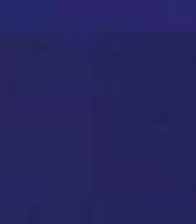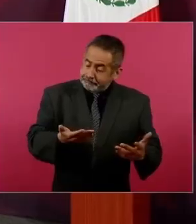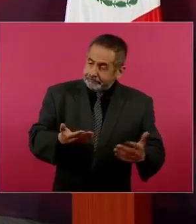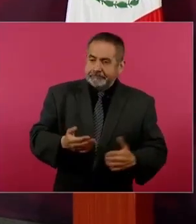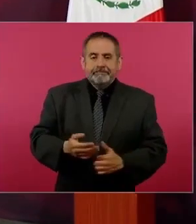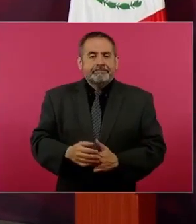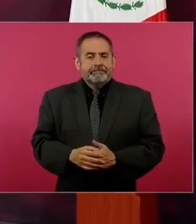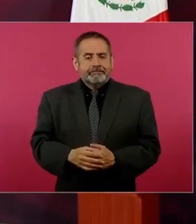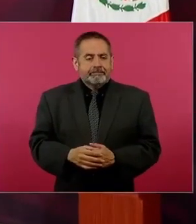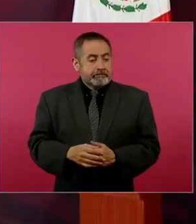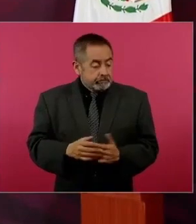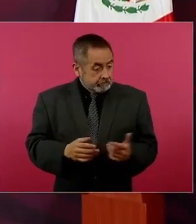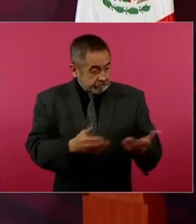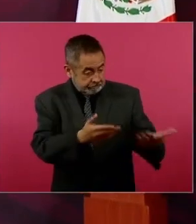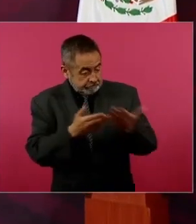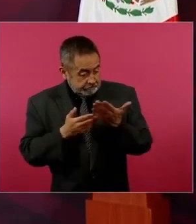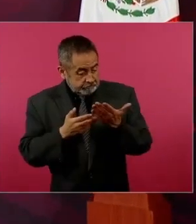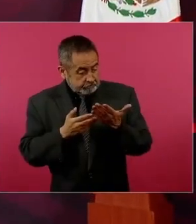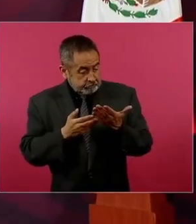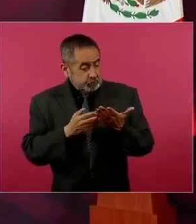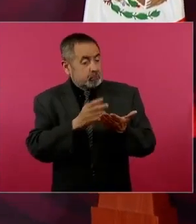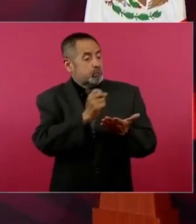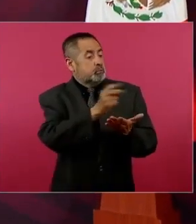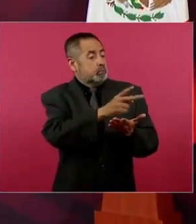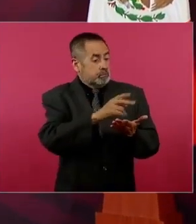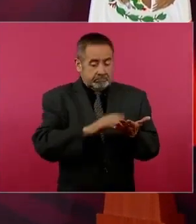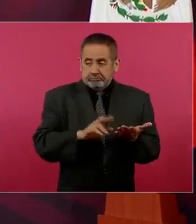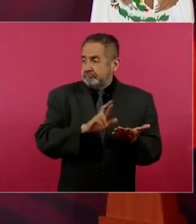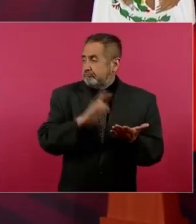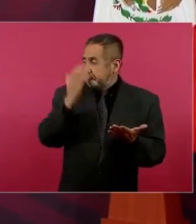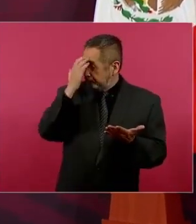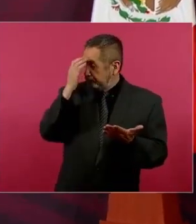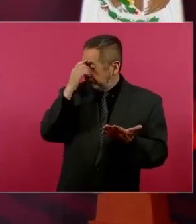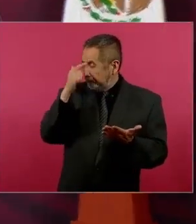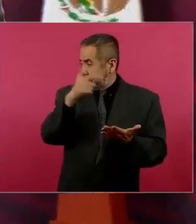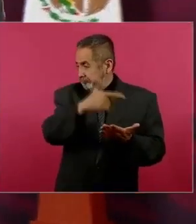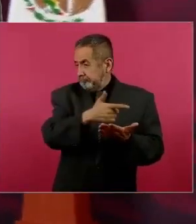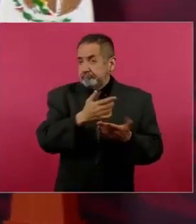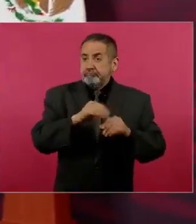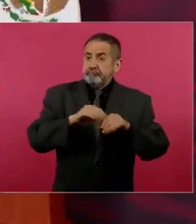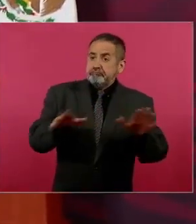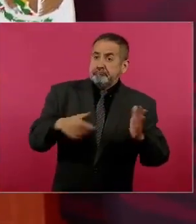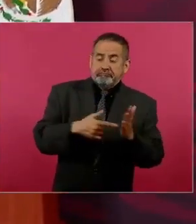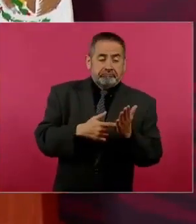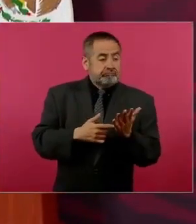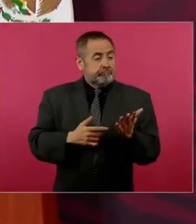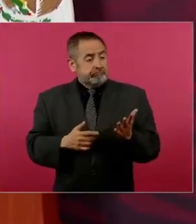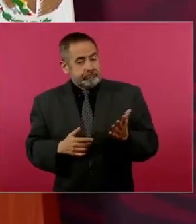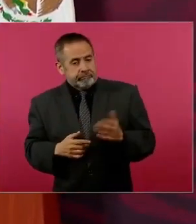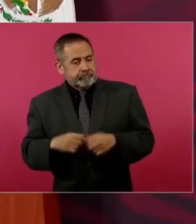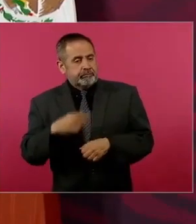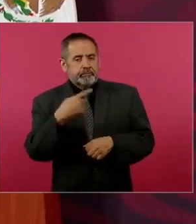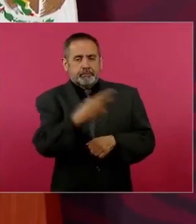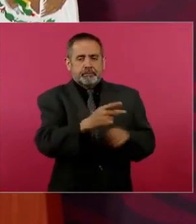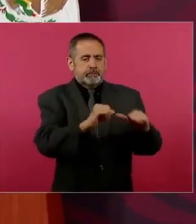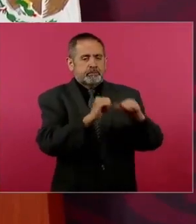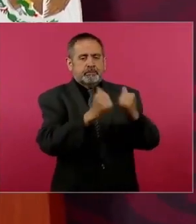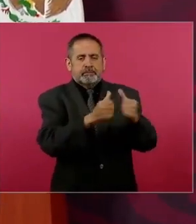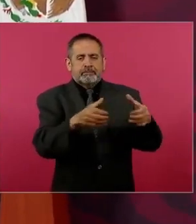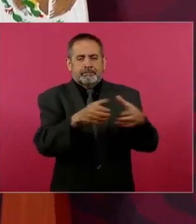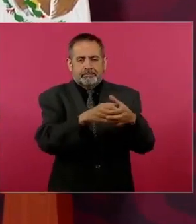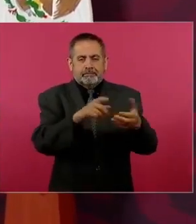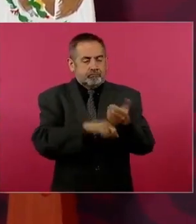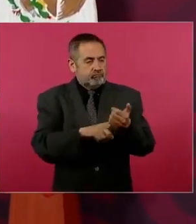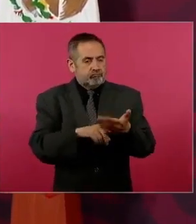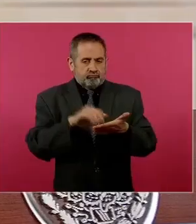Bueno pues muy pronto recibió respuesta el presidente de la república de la senadora panista xochiri Gálvez Rey